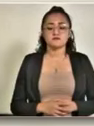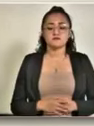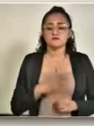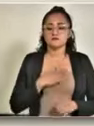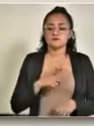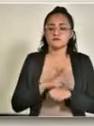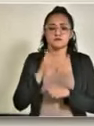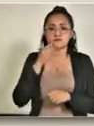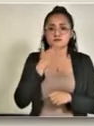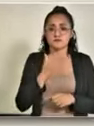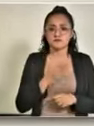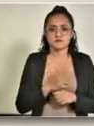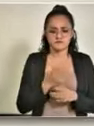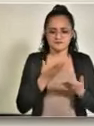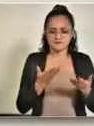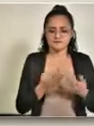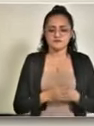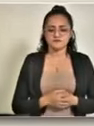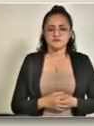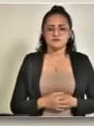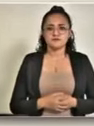Buenos días, ¿me escuchan? Adelante, por favor.